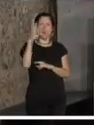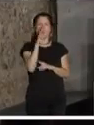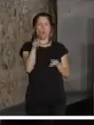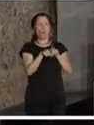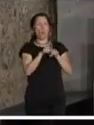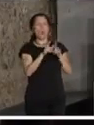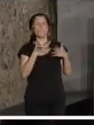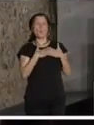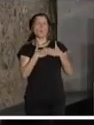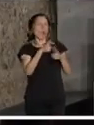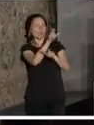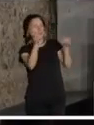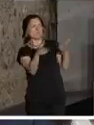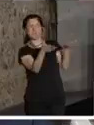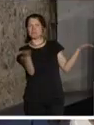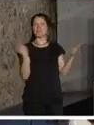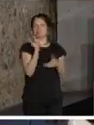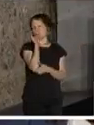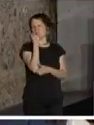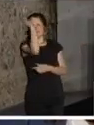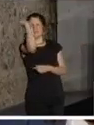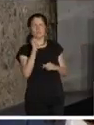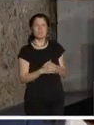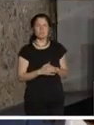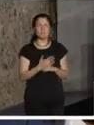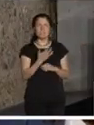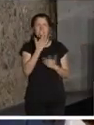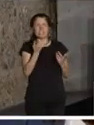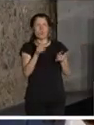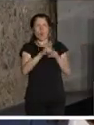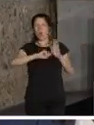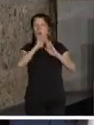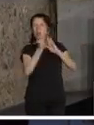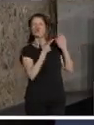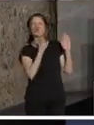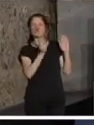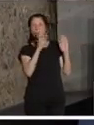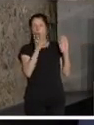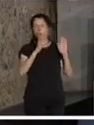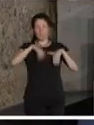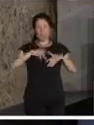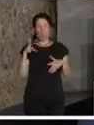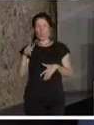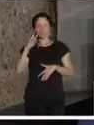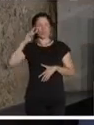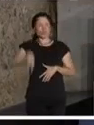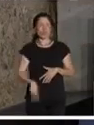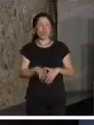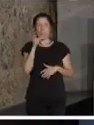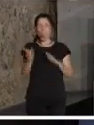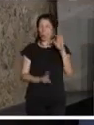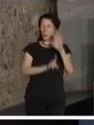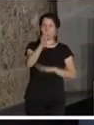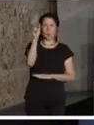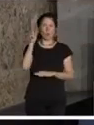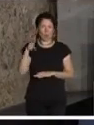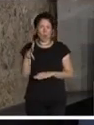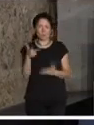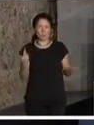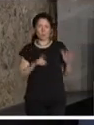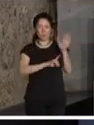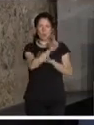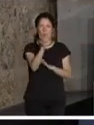a la voluntad popular que cuando no les gustan las leyes porque reconocen derechos porque avanzan en derechos